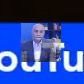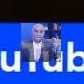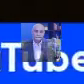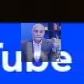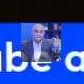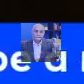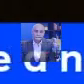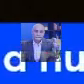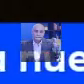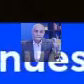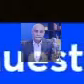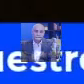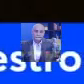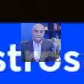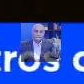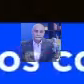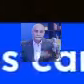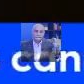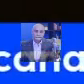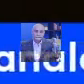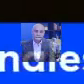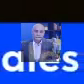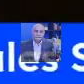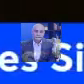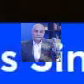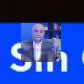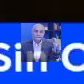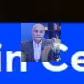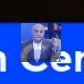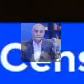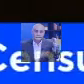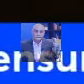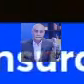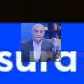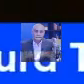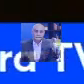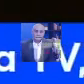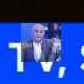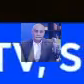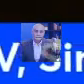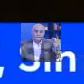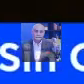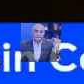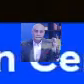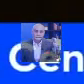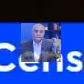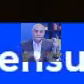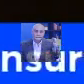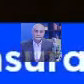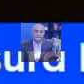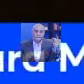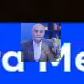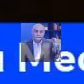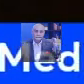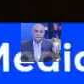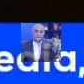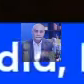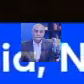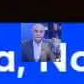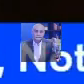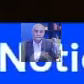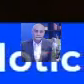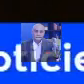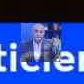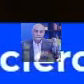narcotráfico que estás tocando, pues sí, es muy fácil echar la pelotita de el fentanilo, de la marihuana, de la cocaína en